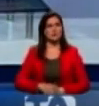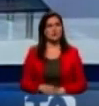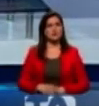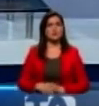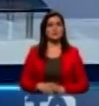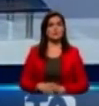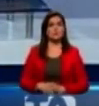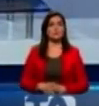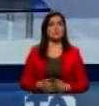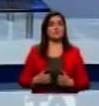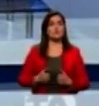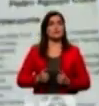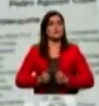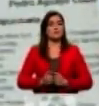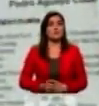lo destituya.